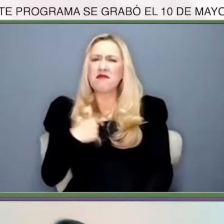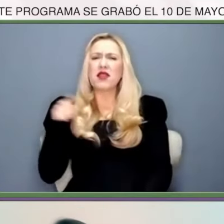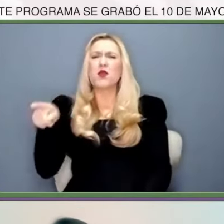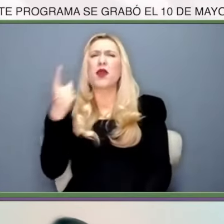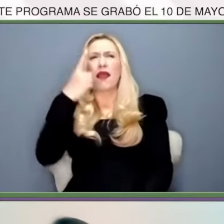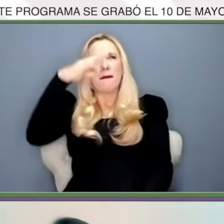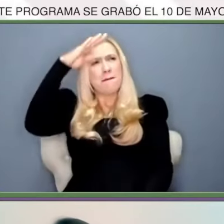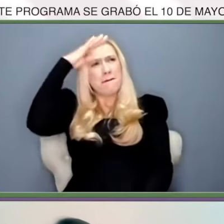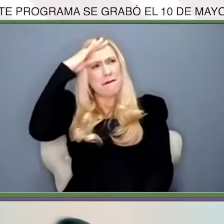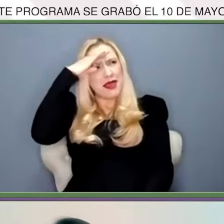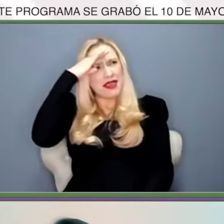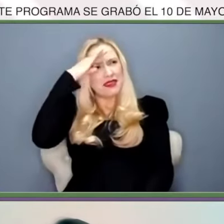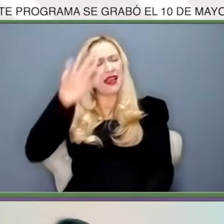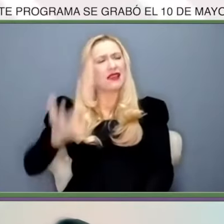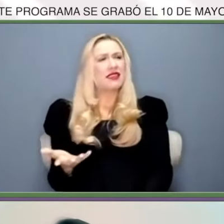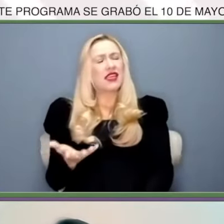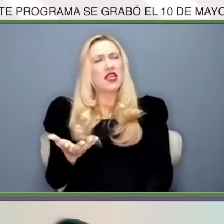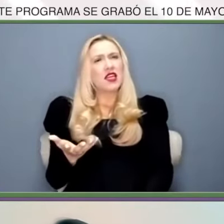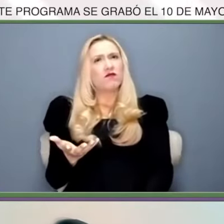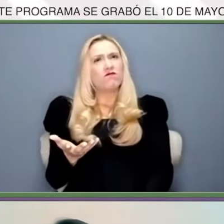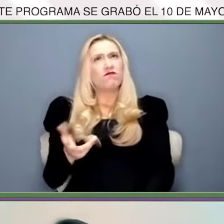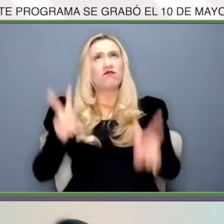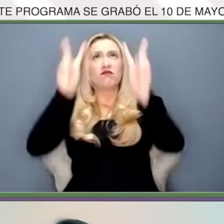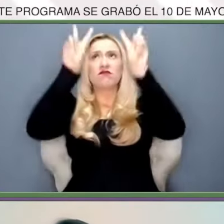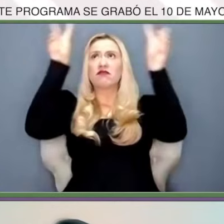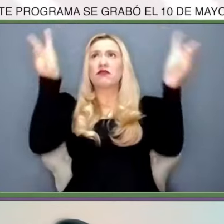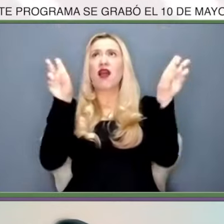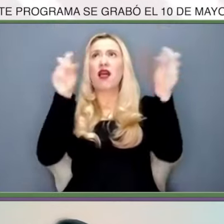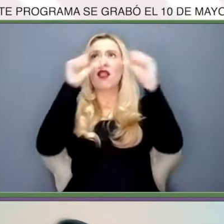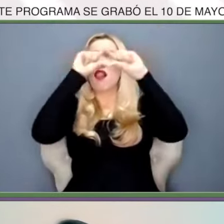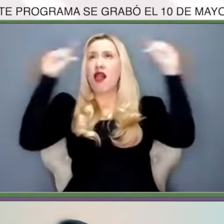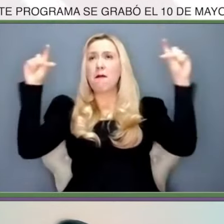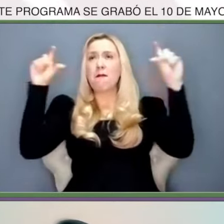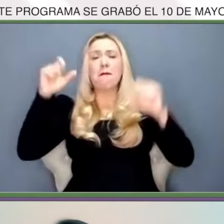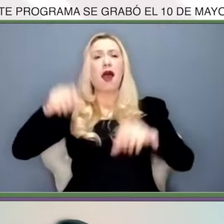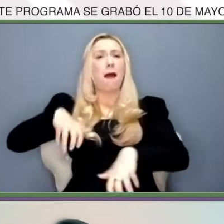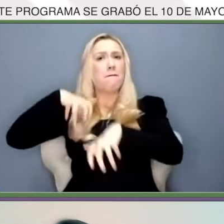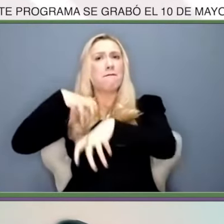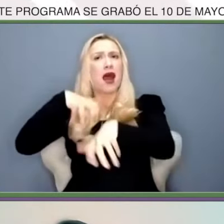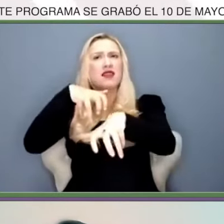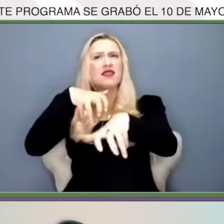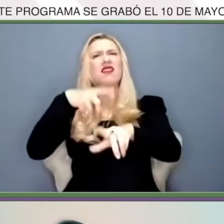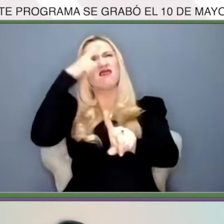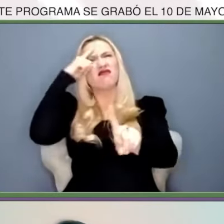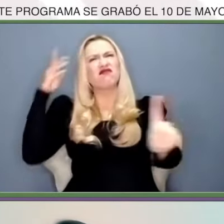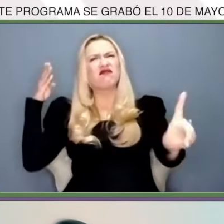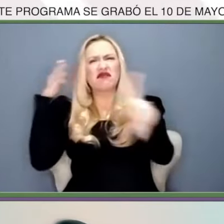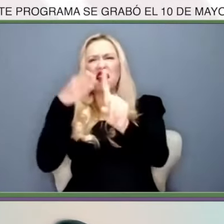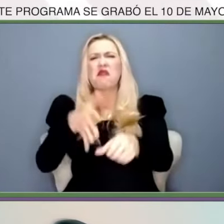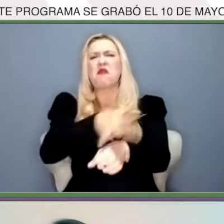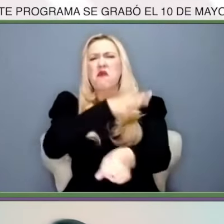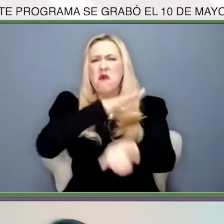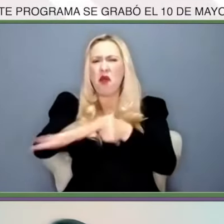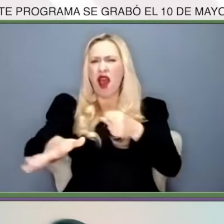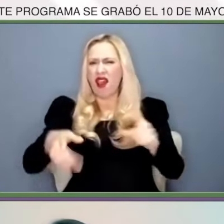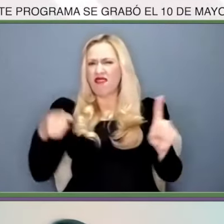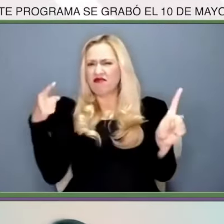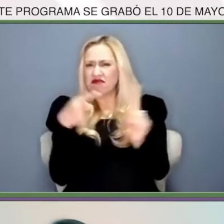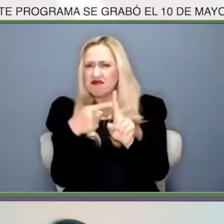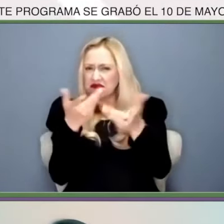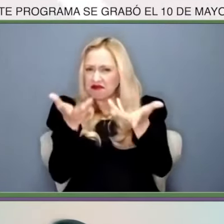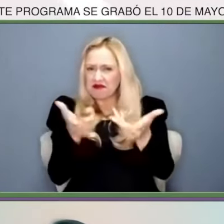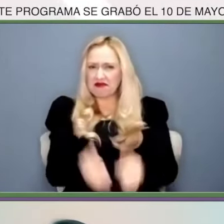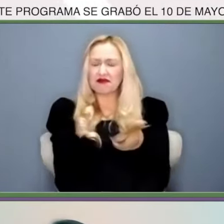tienes acerca justamente del lema de la marcha, de hacia dónde va la marcha, cuáles son los objetivos de este